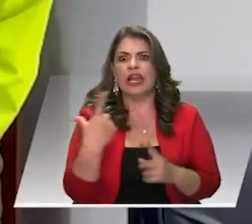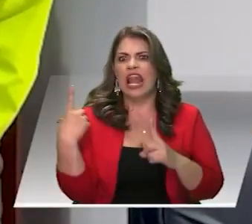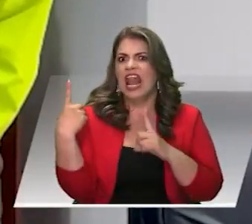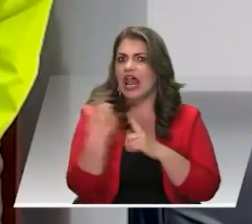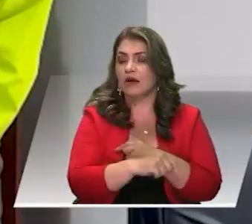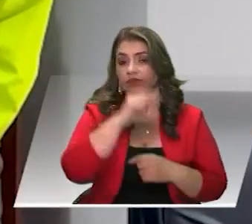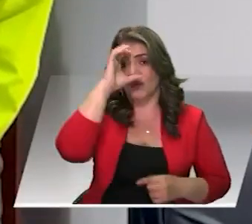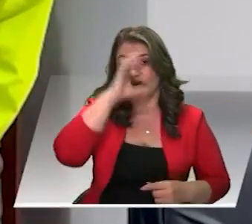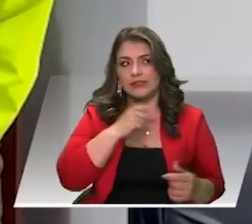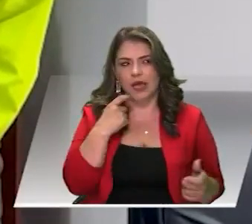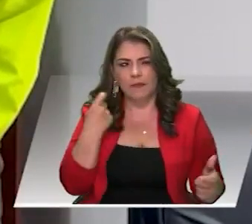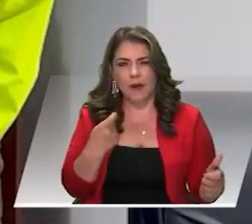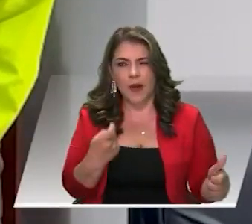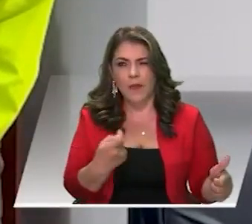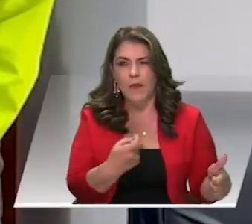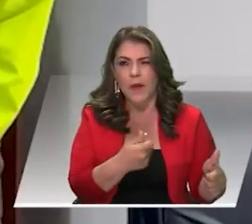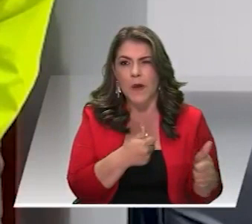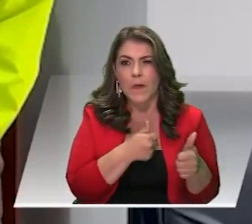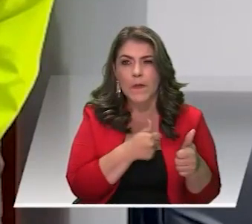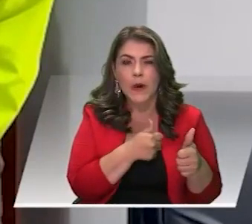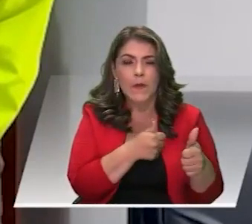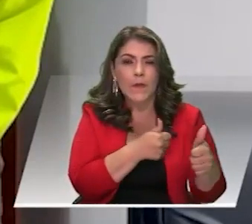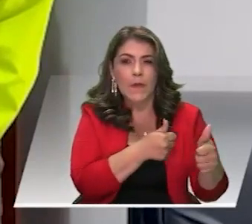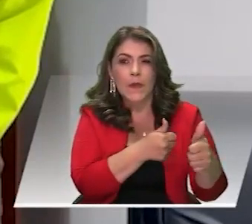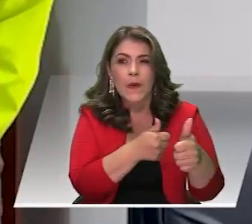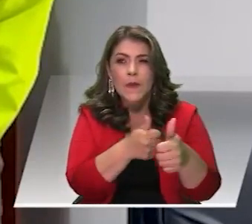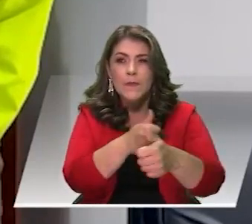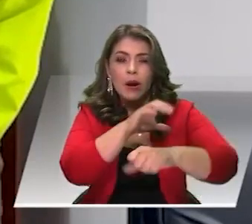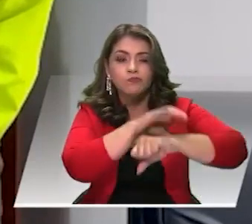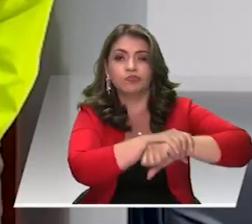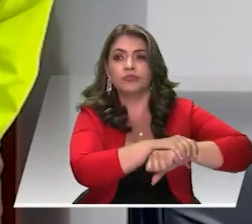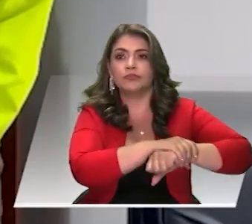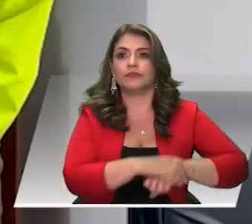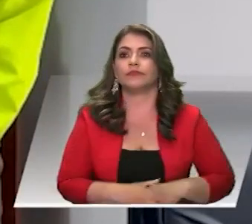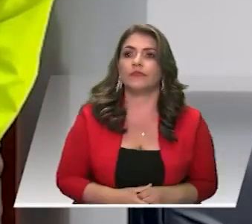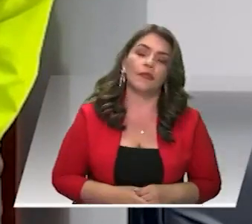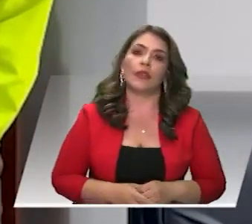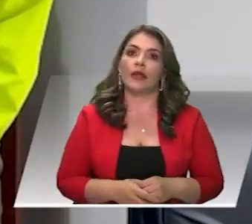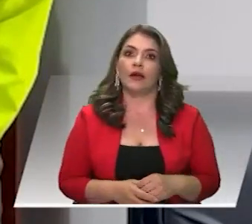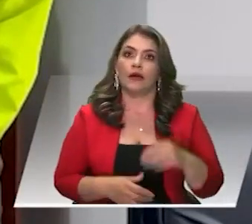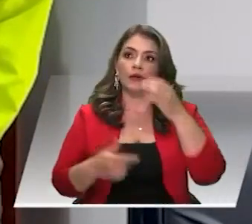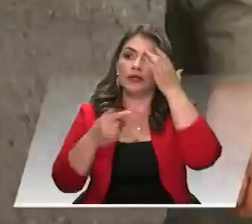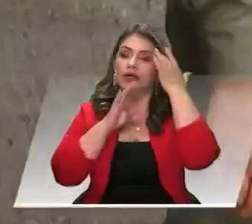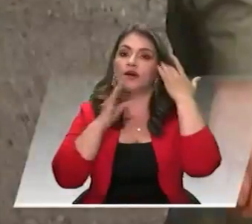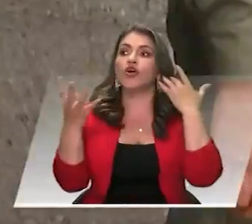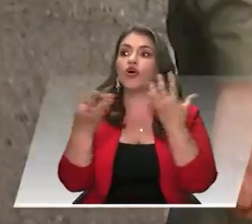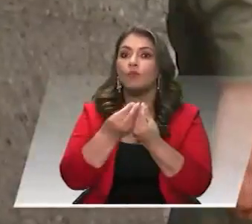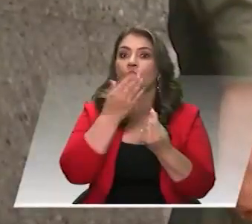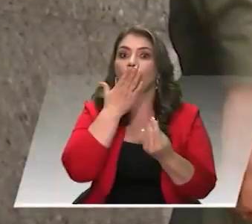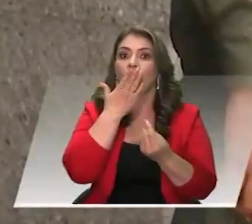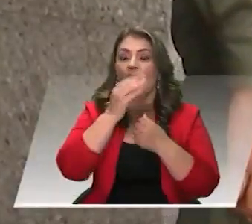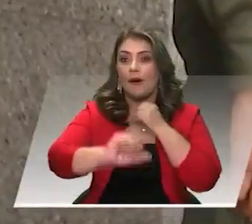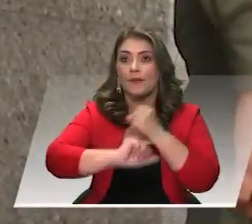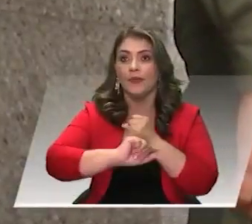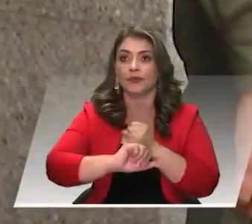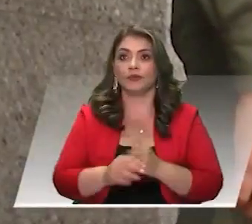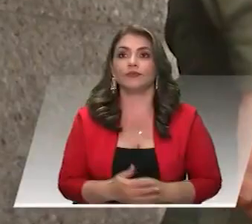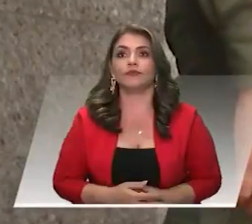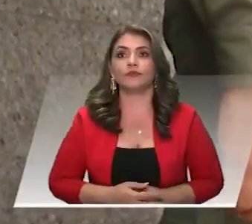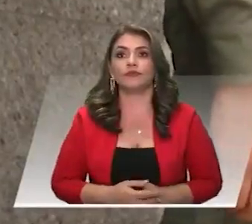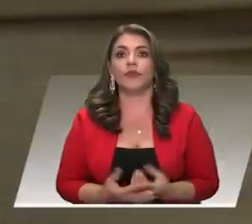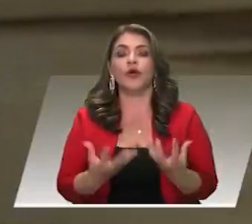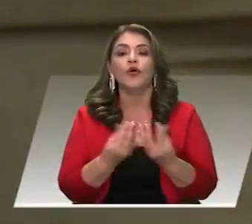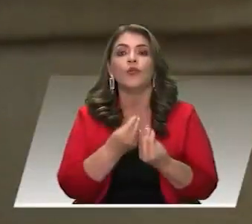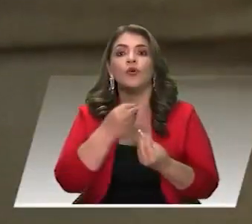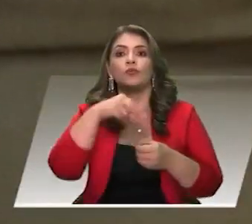policiales, articulados y acompañados con la Guardia Cimarrona Indígena, logran la captura de este sujeto. La menor afectada fue